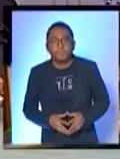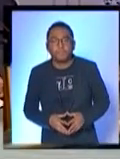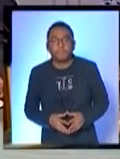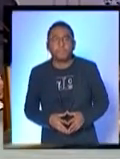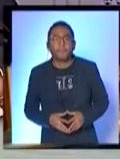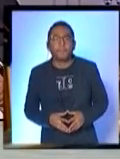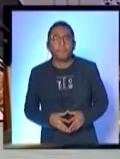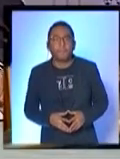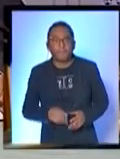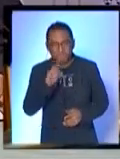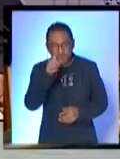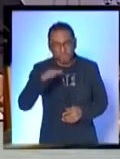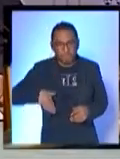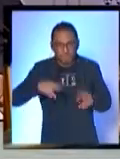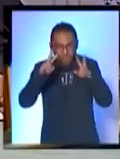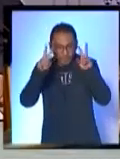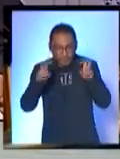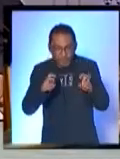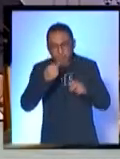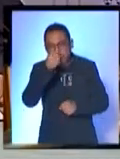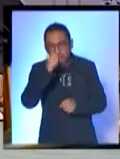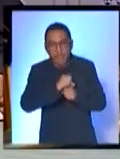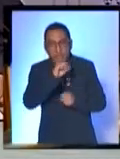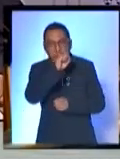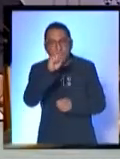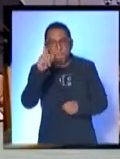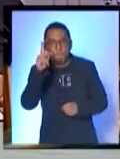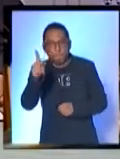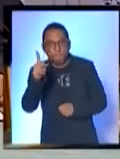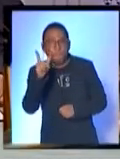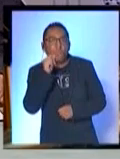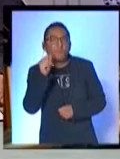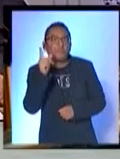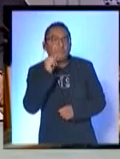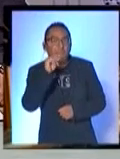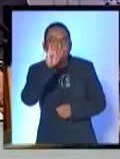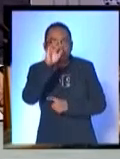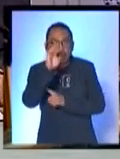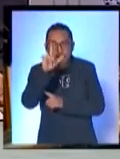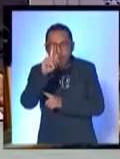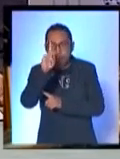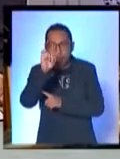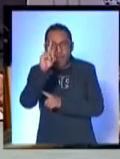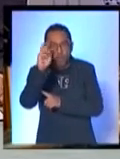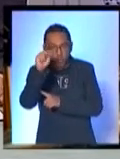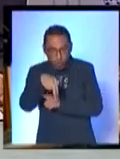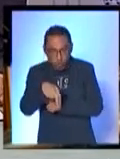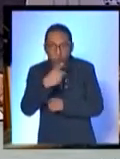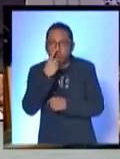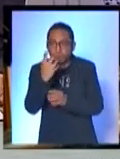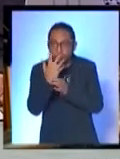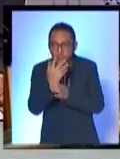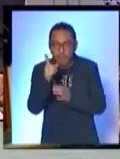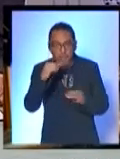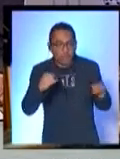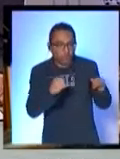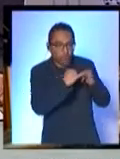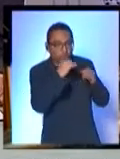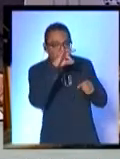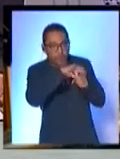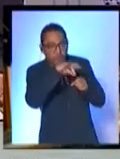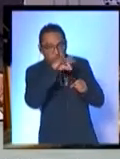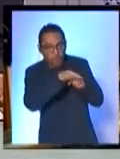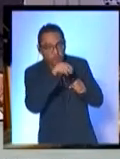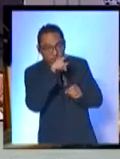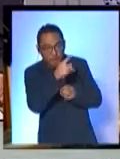Y sobre este tema, el secretario de Seguridad Pública, Israel Patrón Reyes, mencionó que serán los institutos electorales los